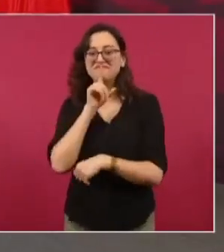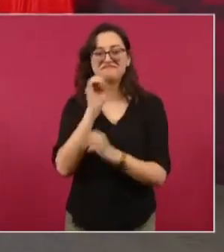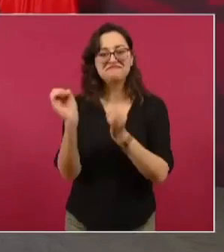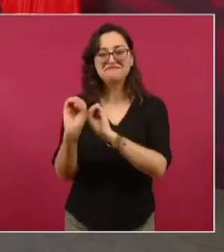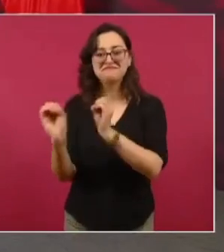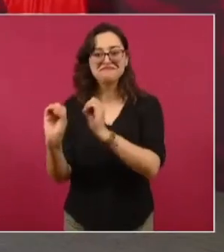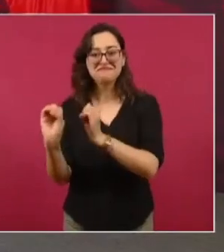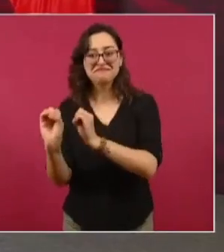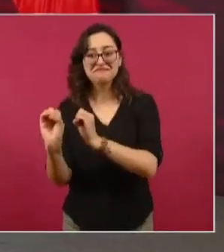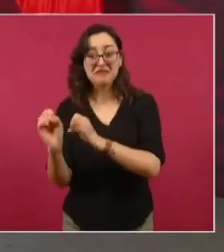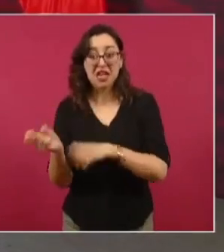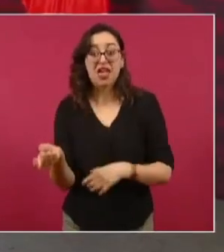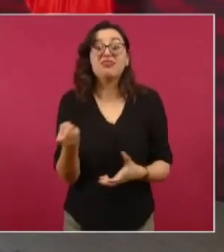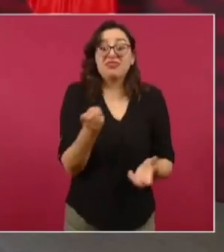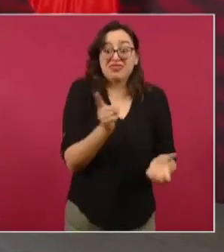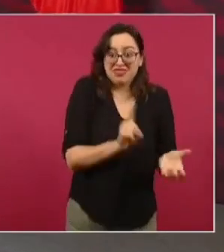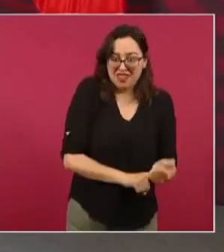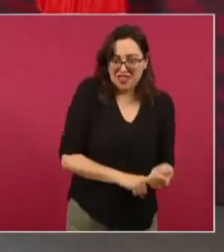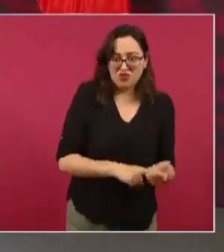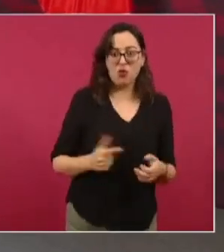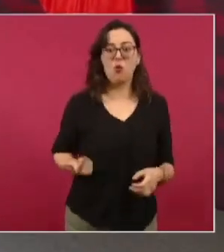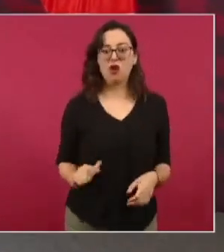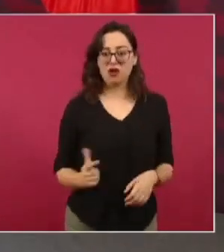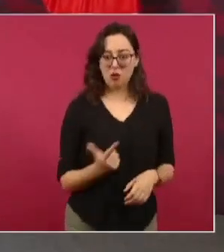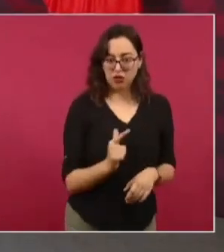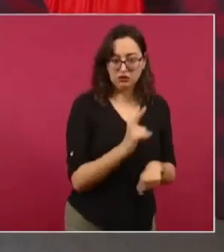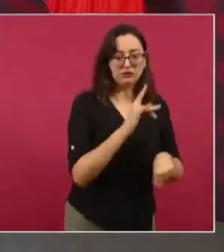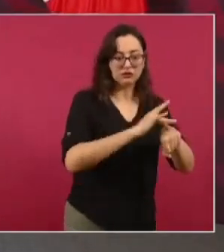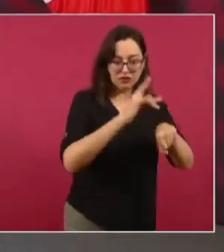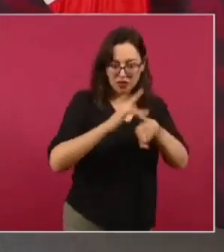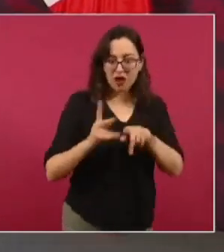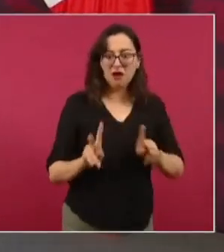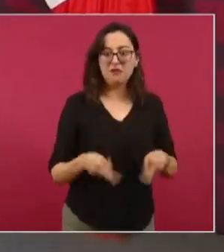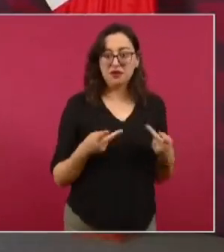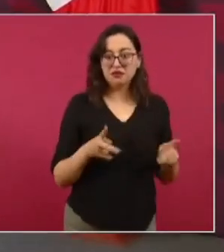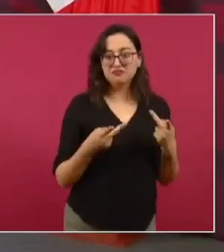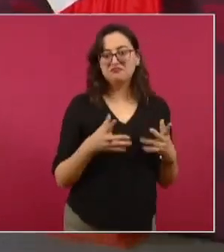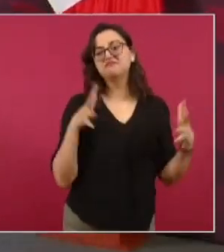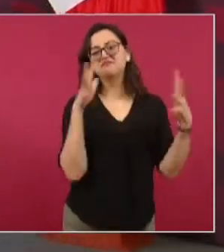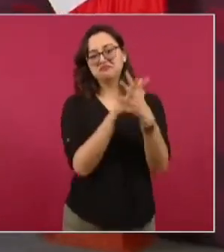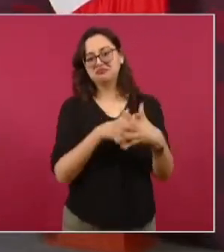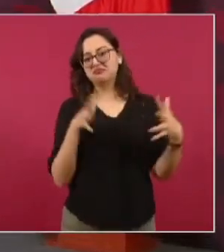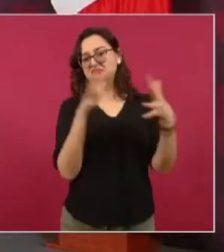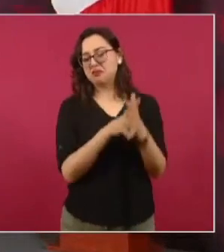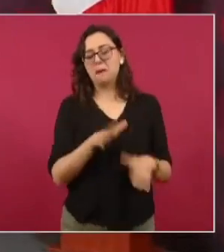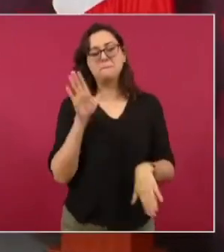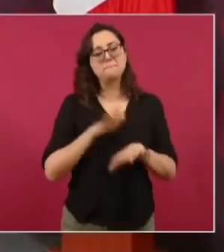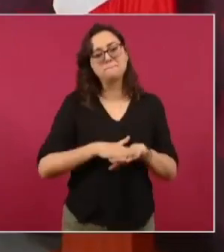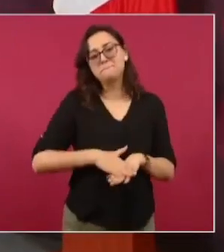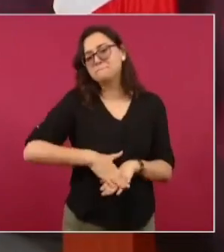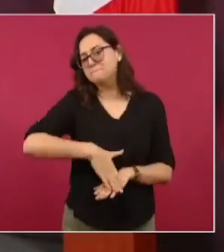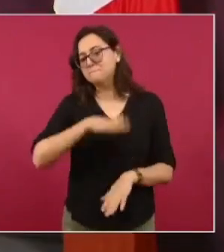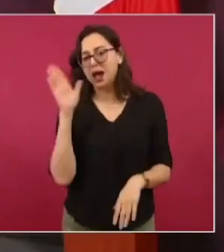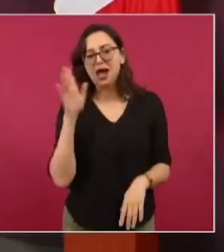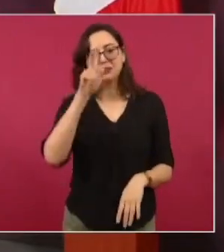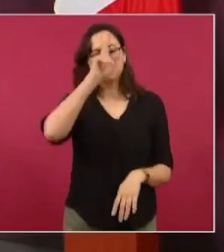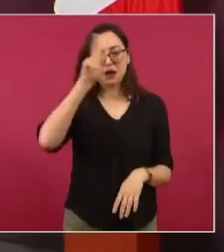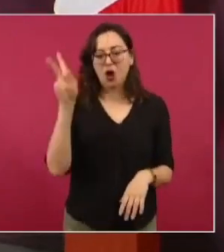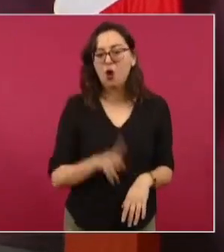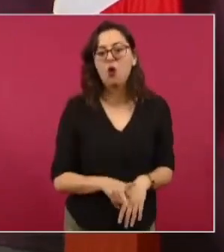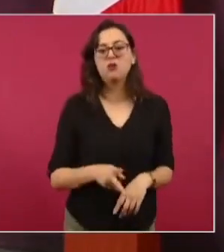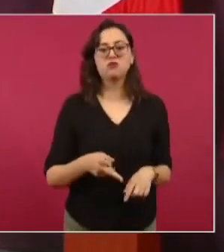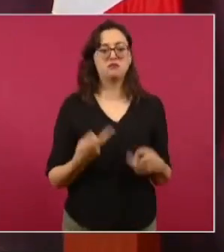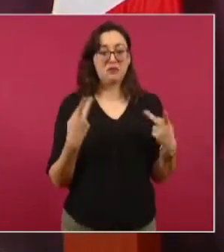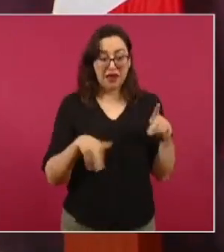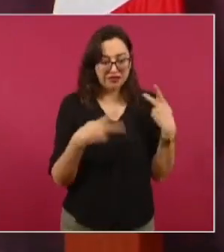hay enfrentamientos o sea se pelean por el mercado por la venta